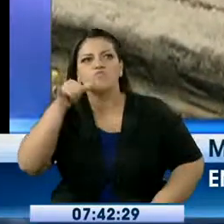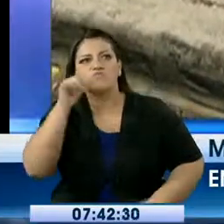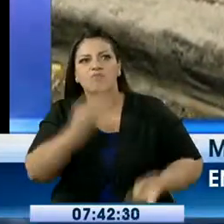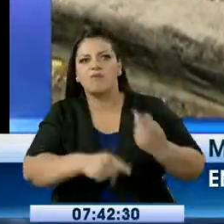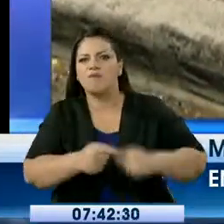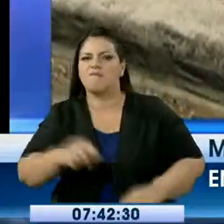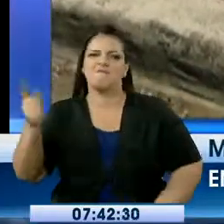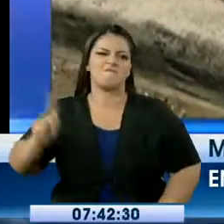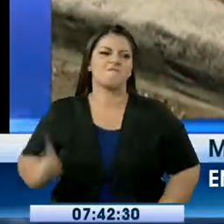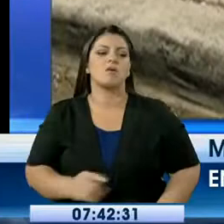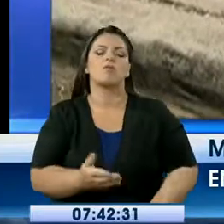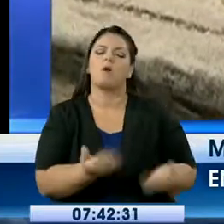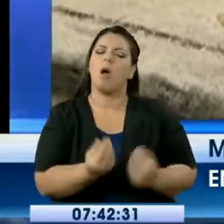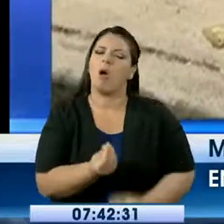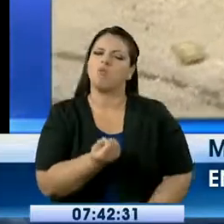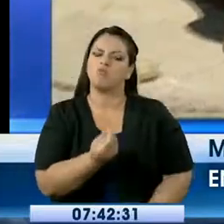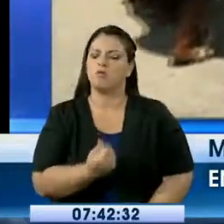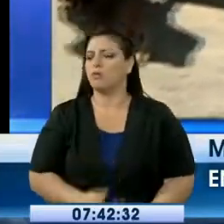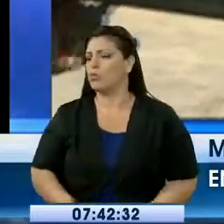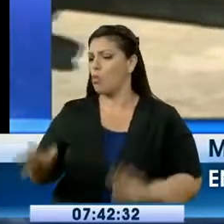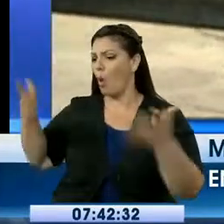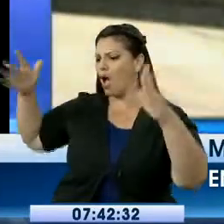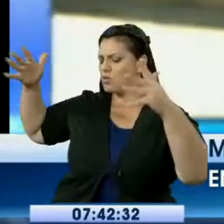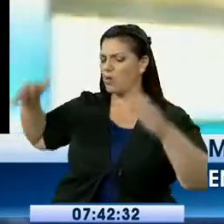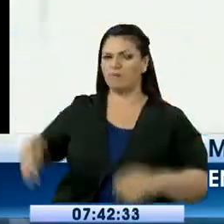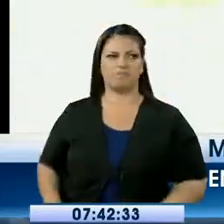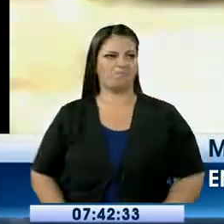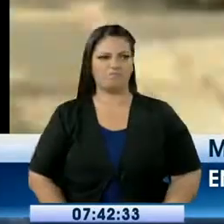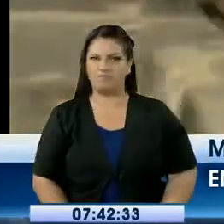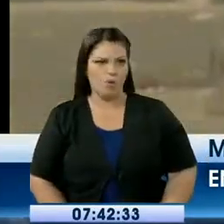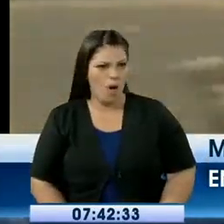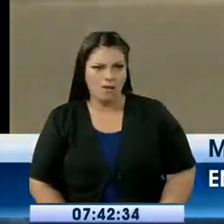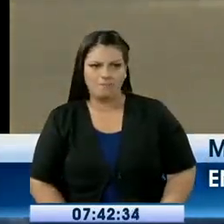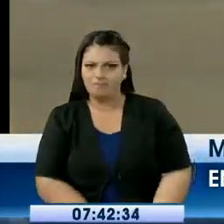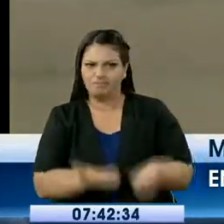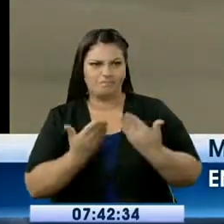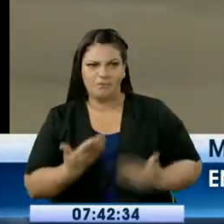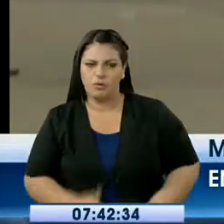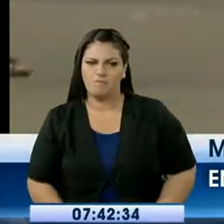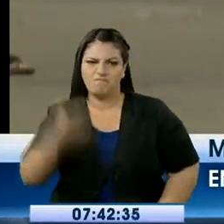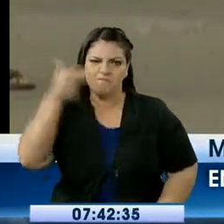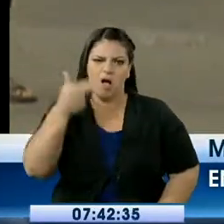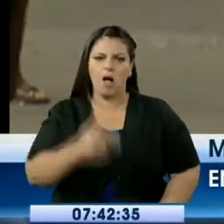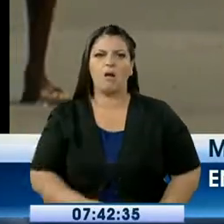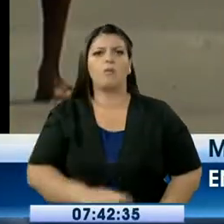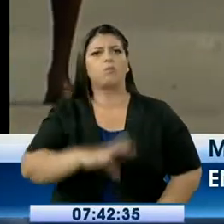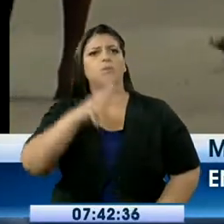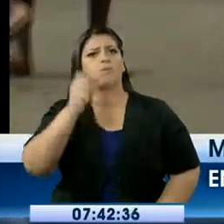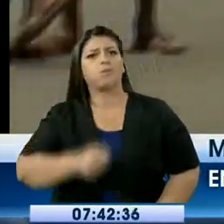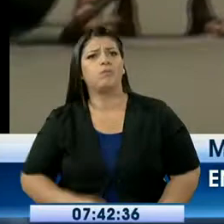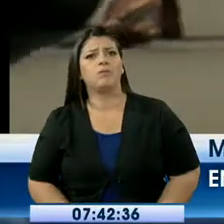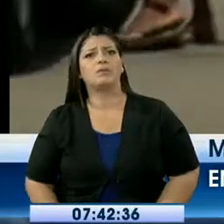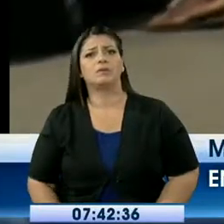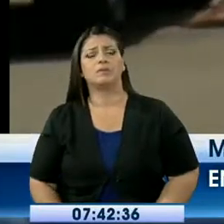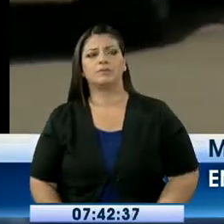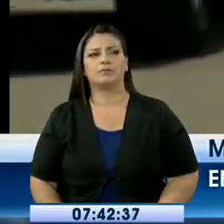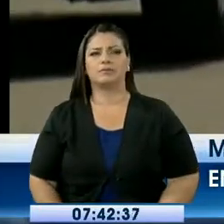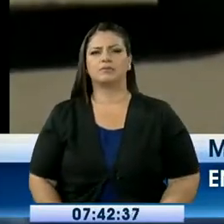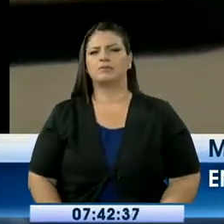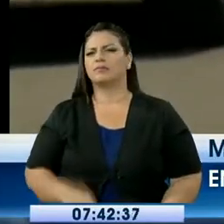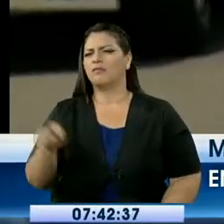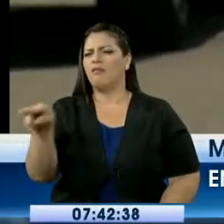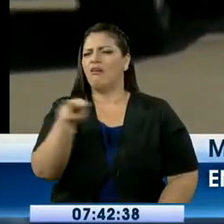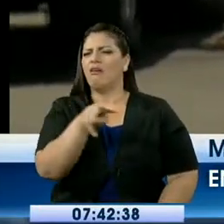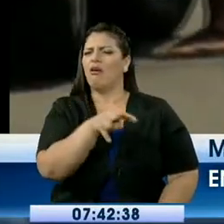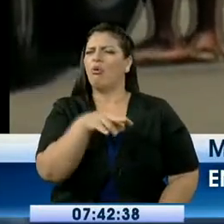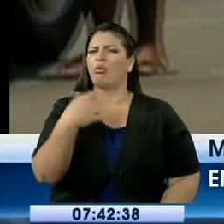los asaltos. Más que todo no es por comida, ellos más es para mantener su vicio. Y esta situación es lo que más les preocupa. El consumo y venta de